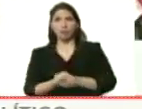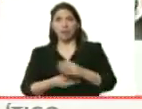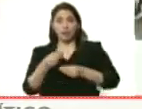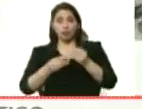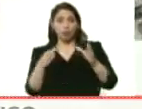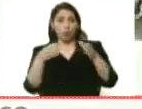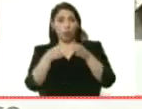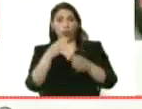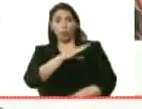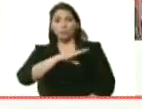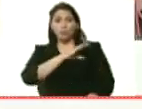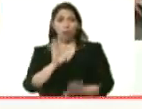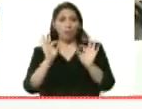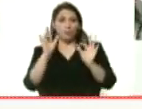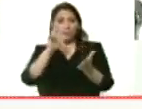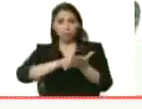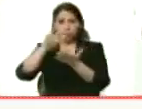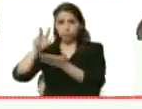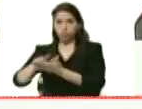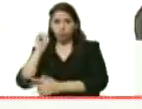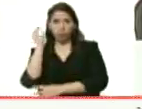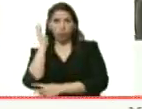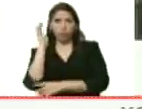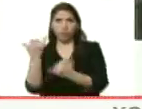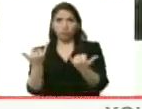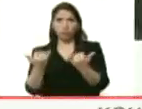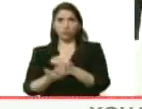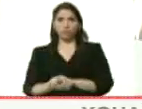comisión especial y aprobado por el Congreso actual.